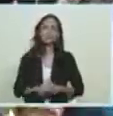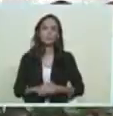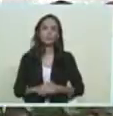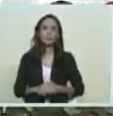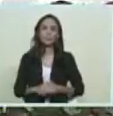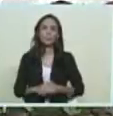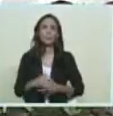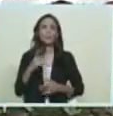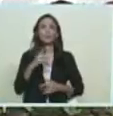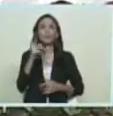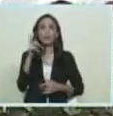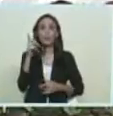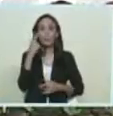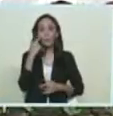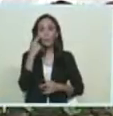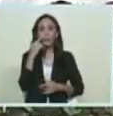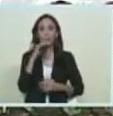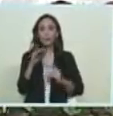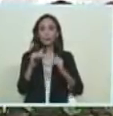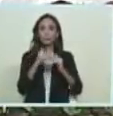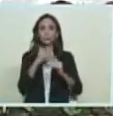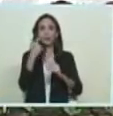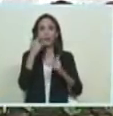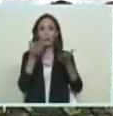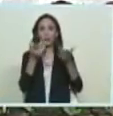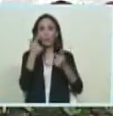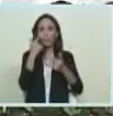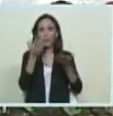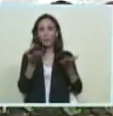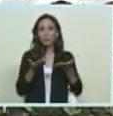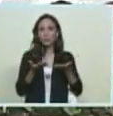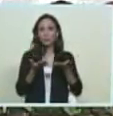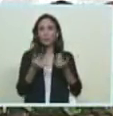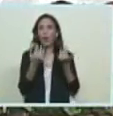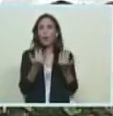Miren, aquí me llegó. ¿Saben qué es esto?